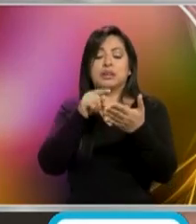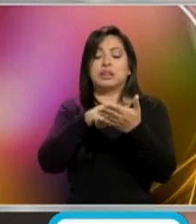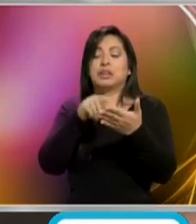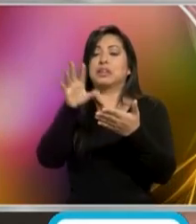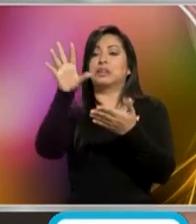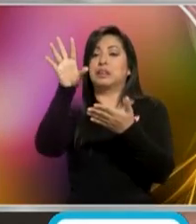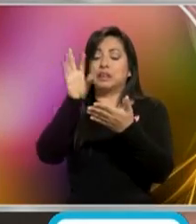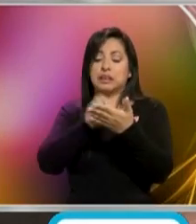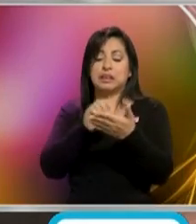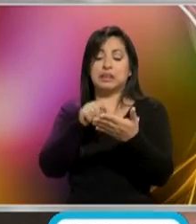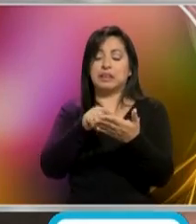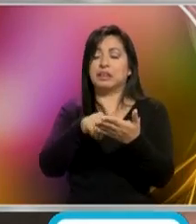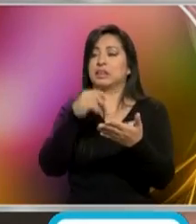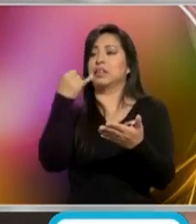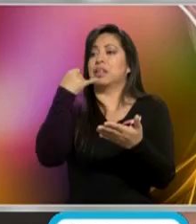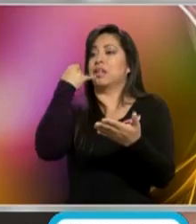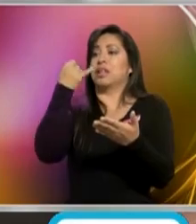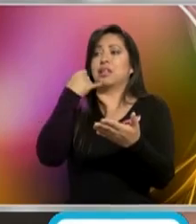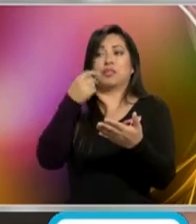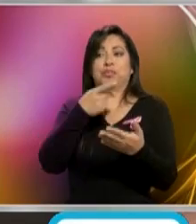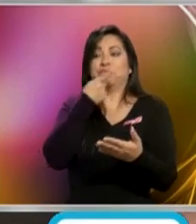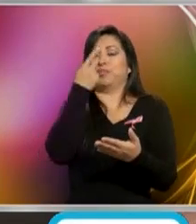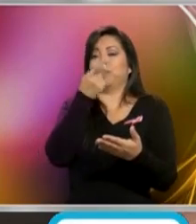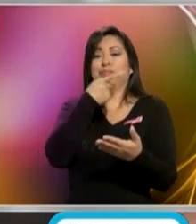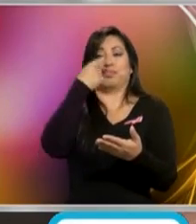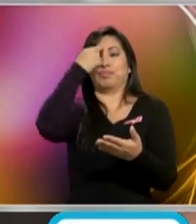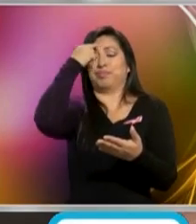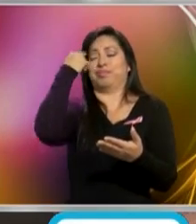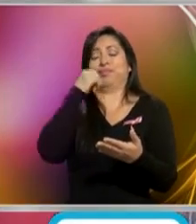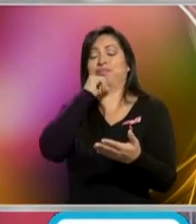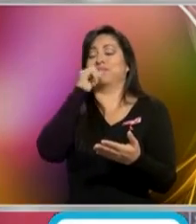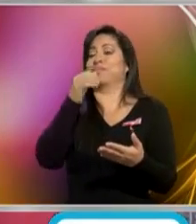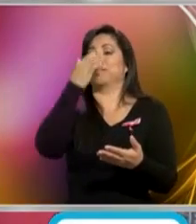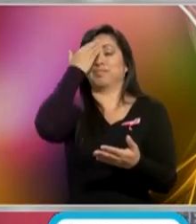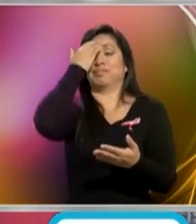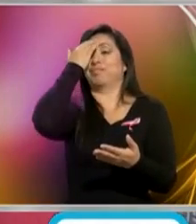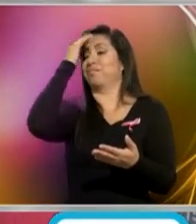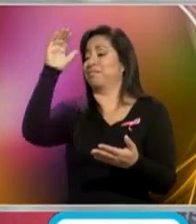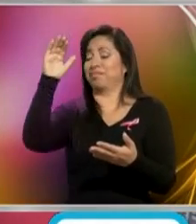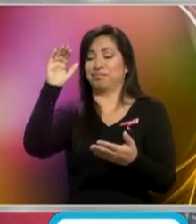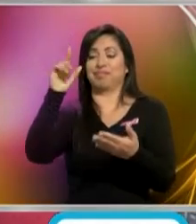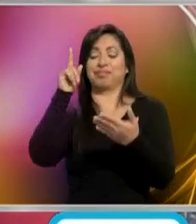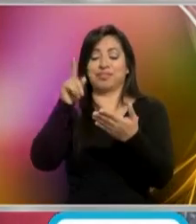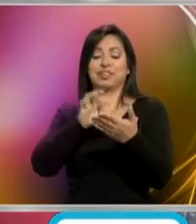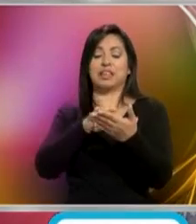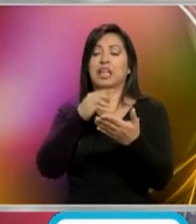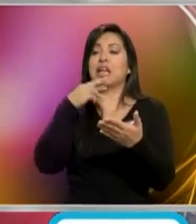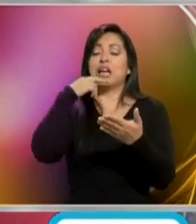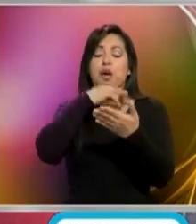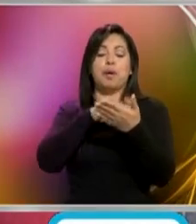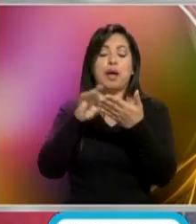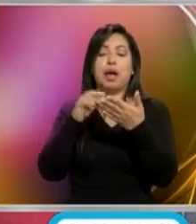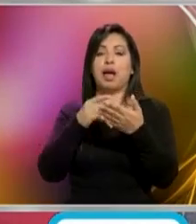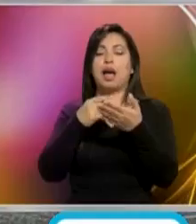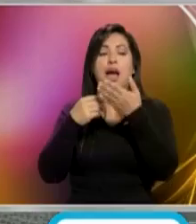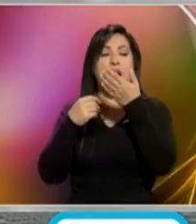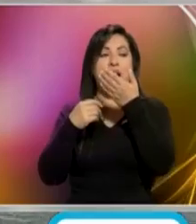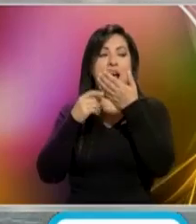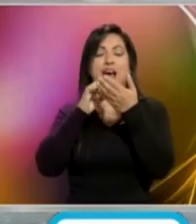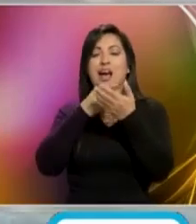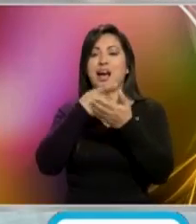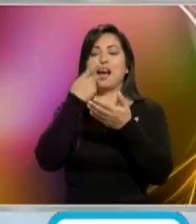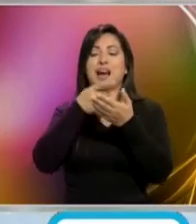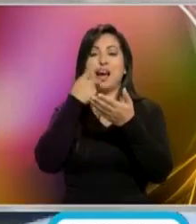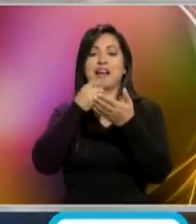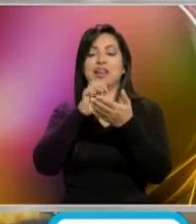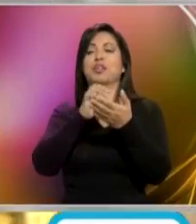idioma pues no se te facilita, ese idioma no lo hablas, por lo tanto, bueno, una gran herramienta podemos utilizar. Esta es espectacular por